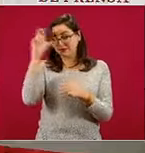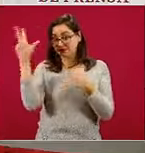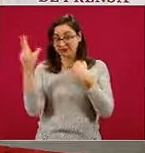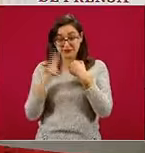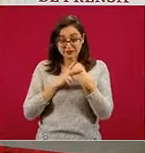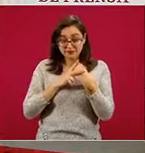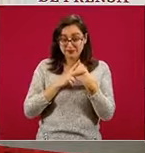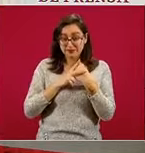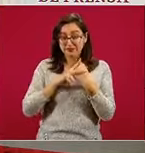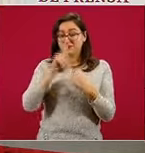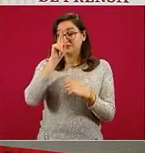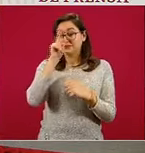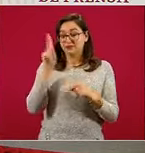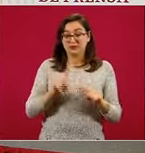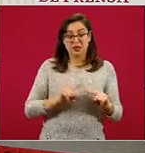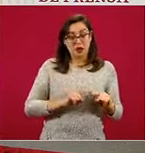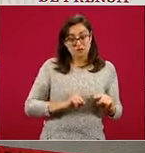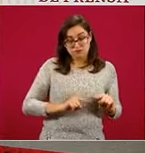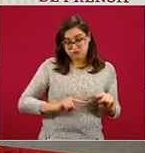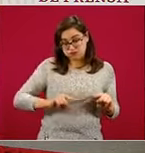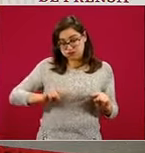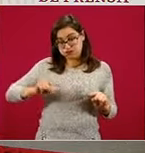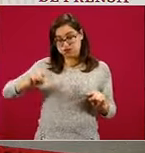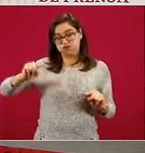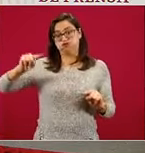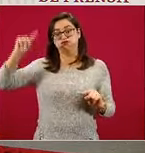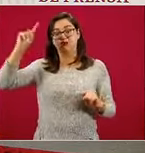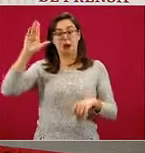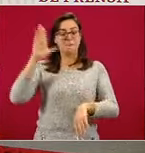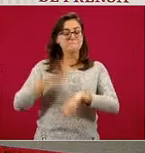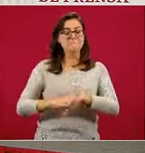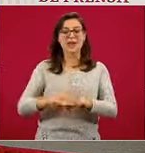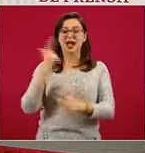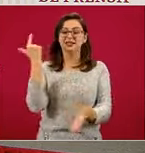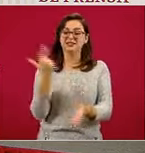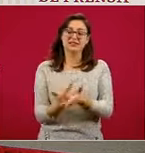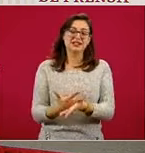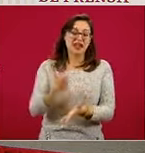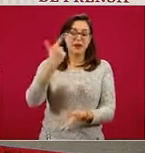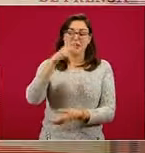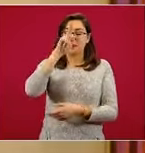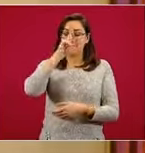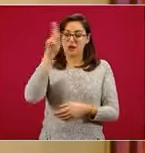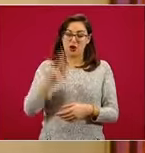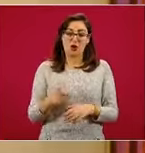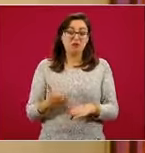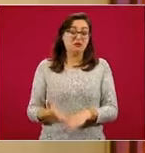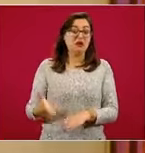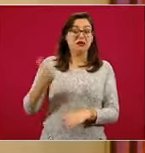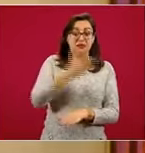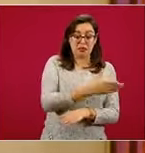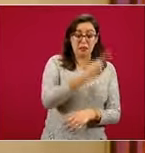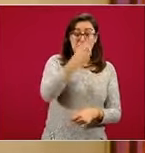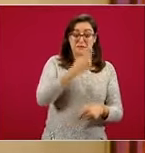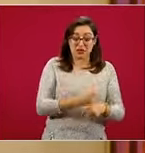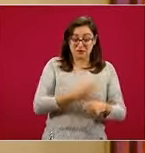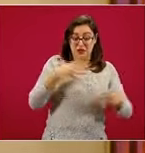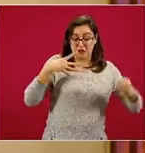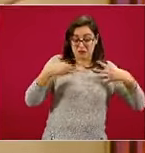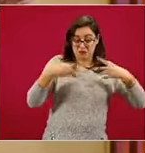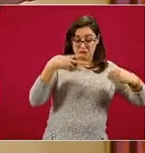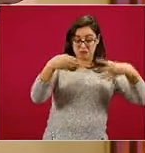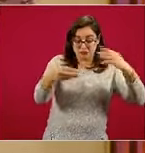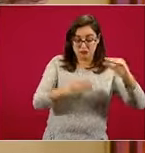pico europeo ha alcanzado ya 8 veces la magnitud o el tamaño que tenía al inicio de la pandemia en los primeros